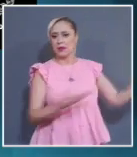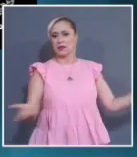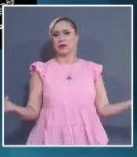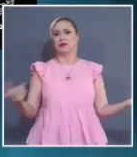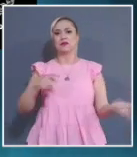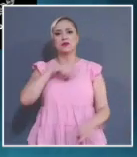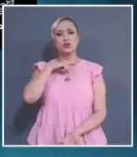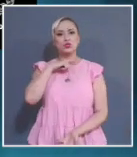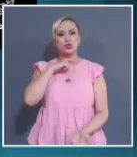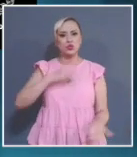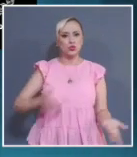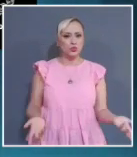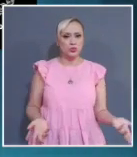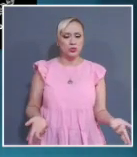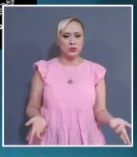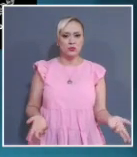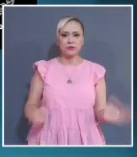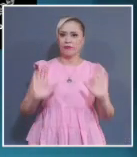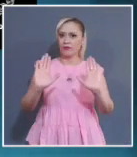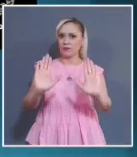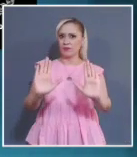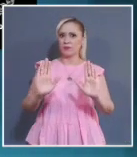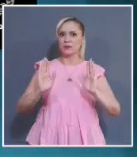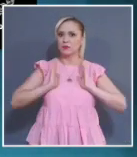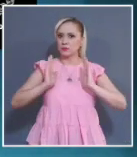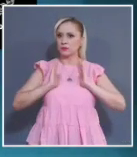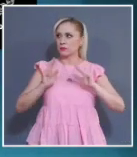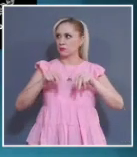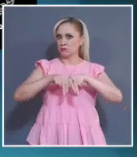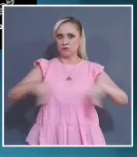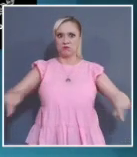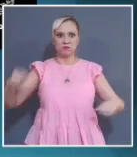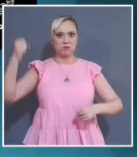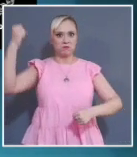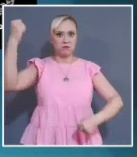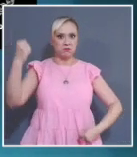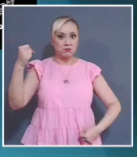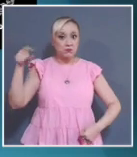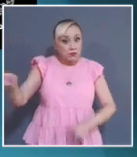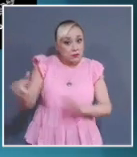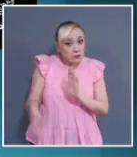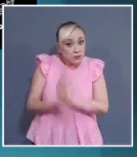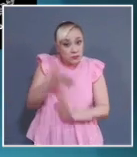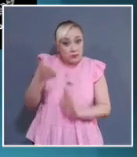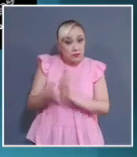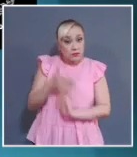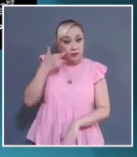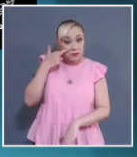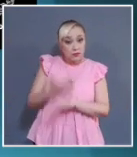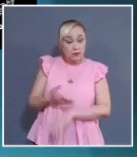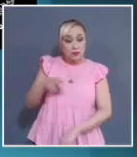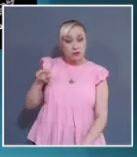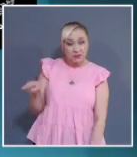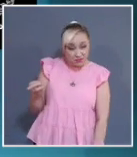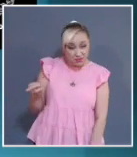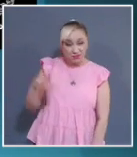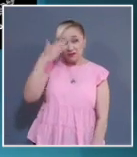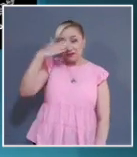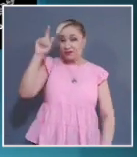estamos hablando de la militarización, de la gestión ambiental, de la gestión territorial y de